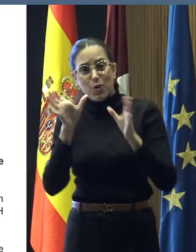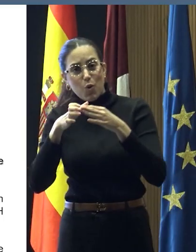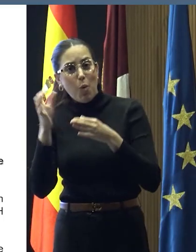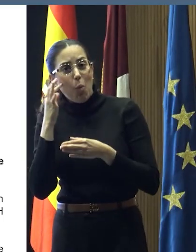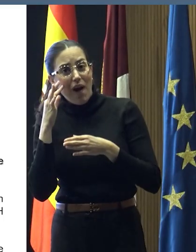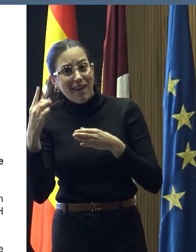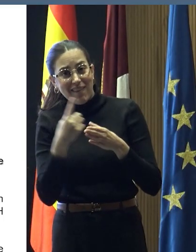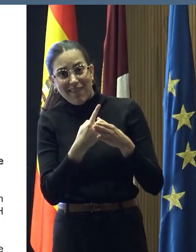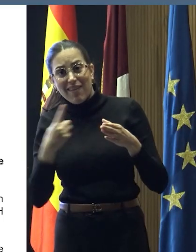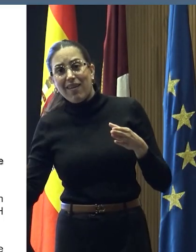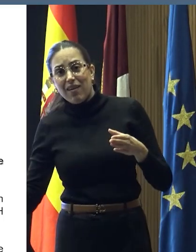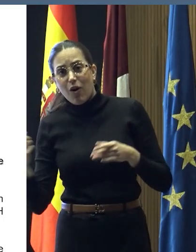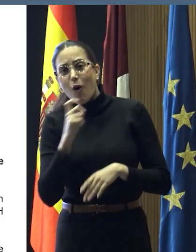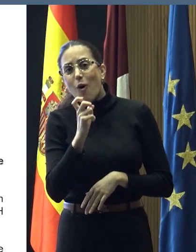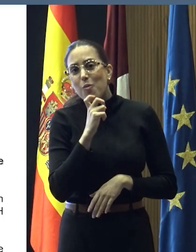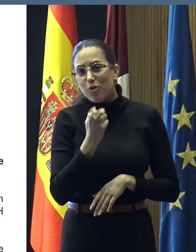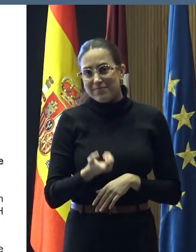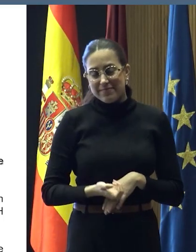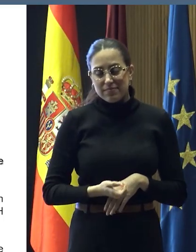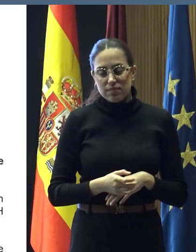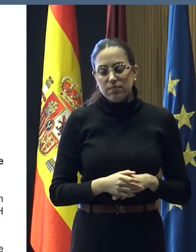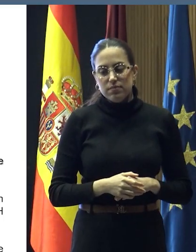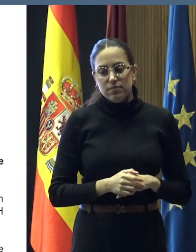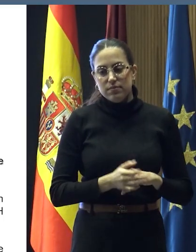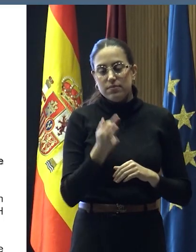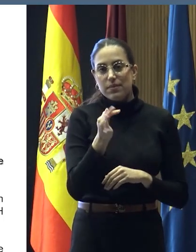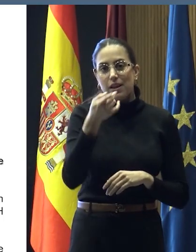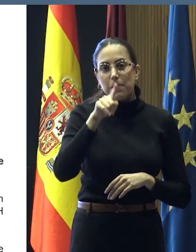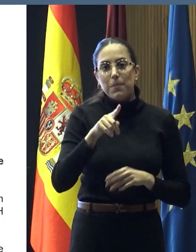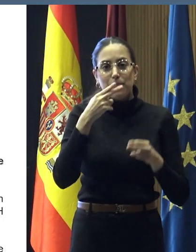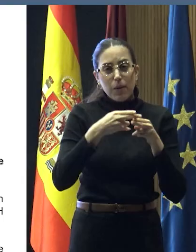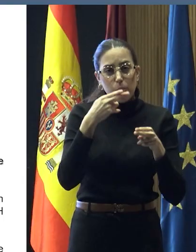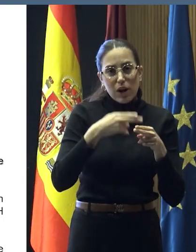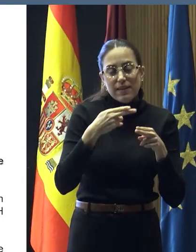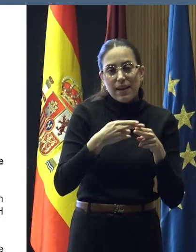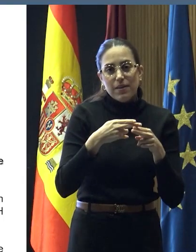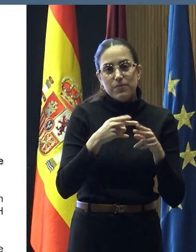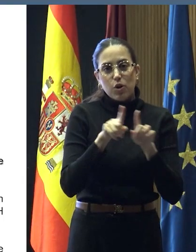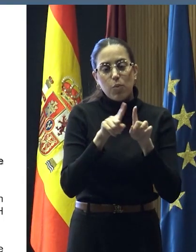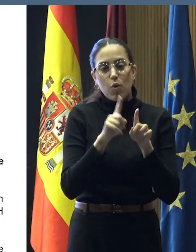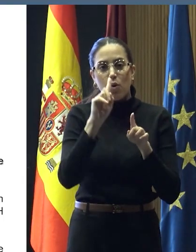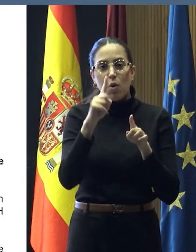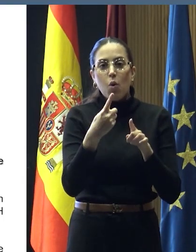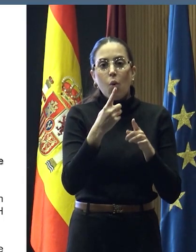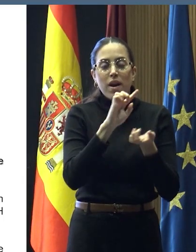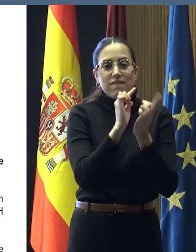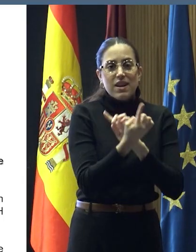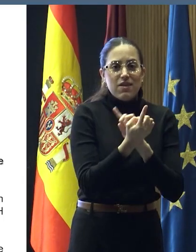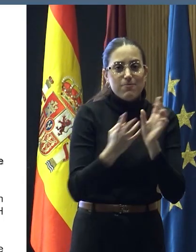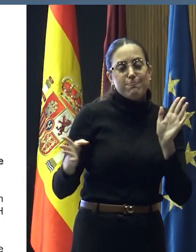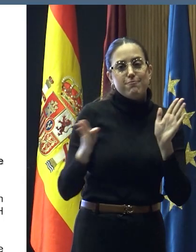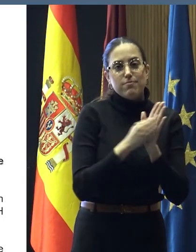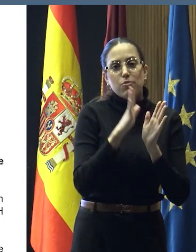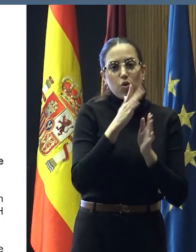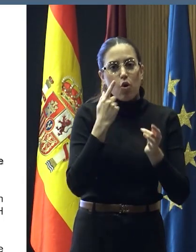sería la que se obstaculizaría. La política introduce una variable que no se puede controlar adecuadamente.